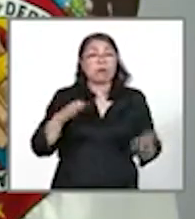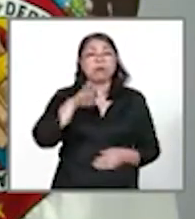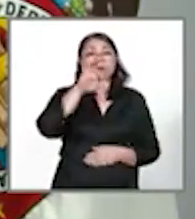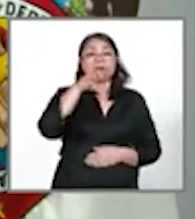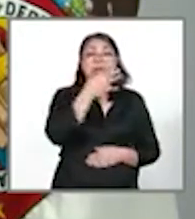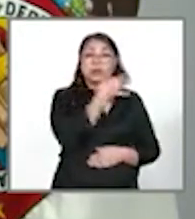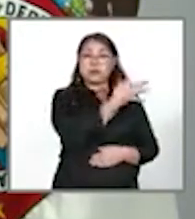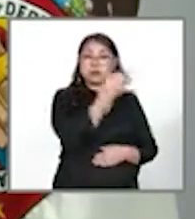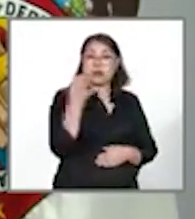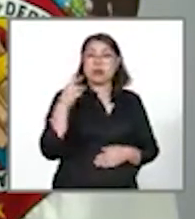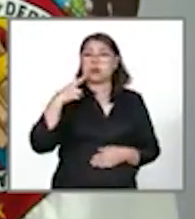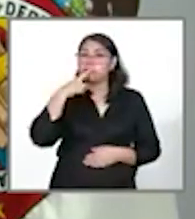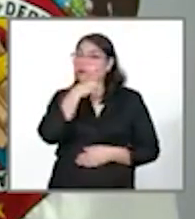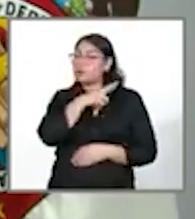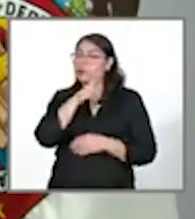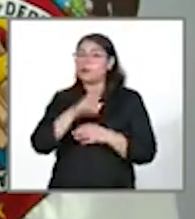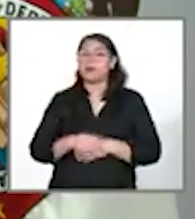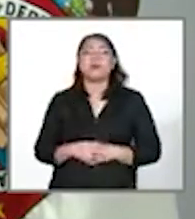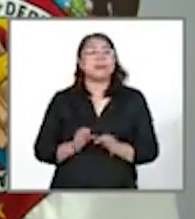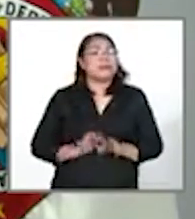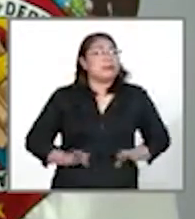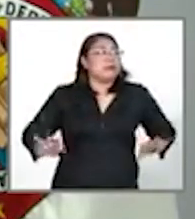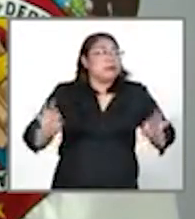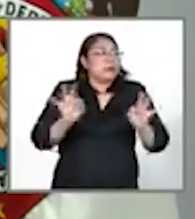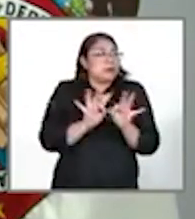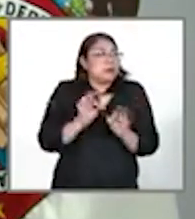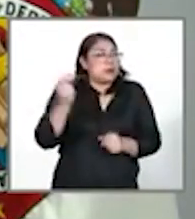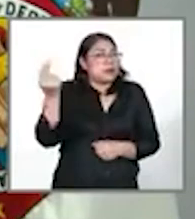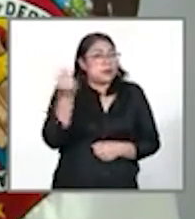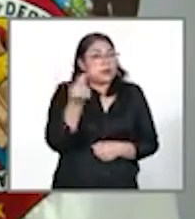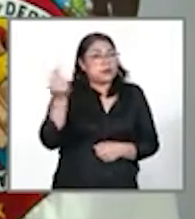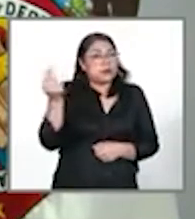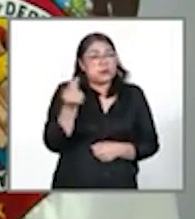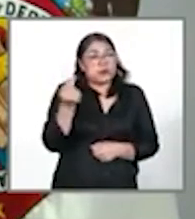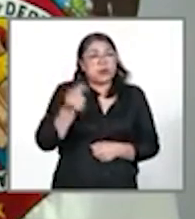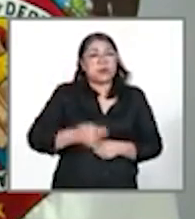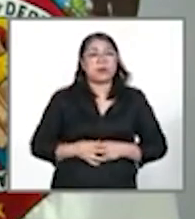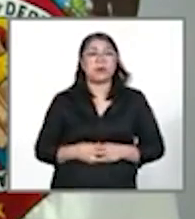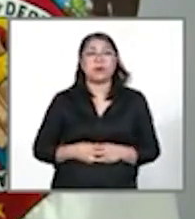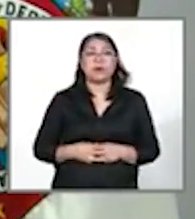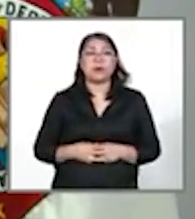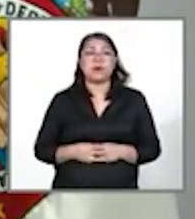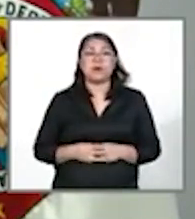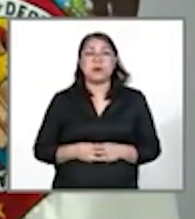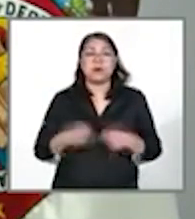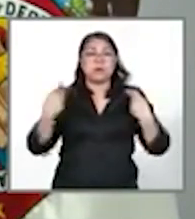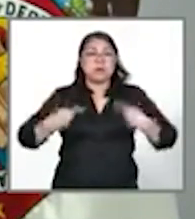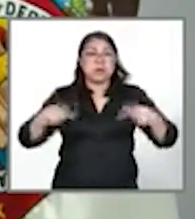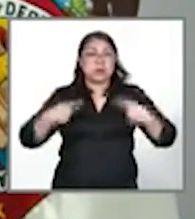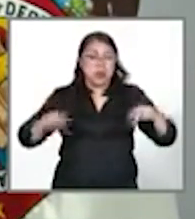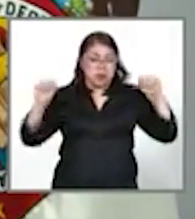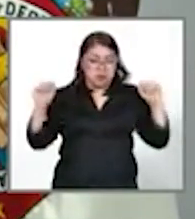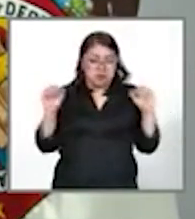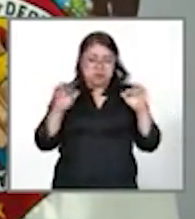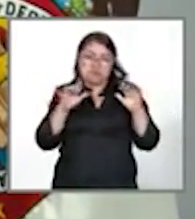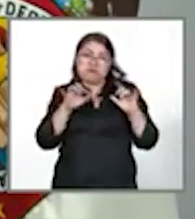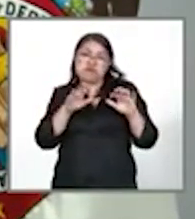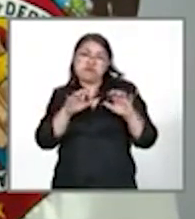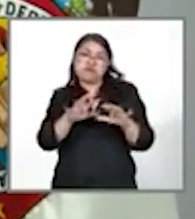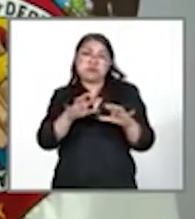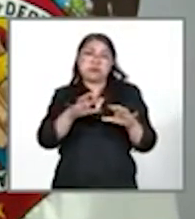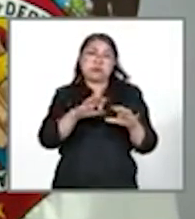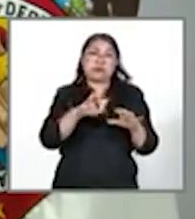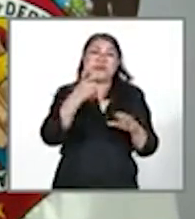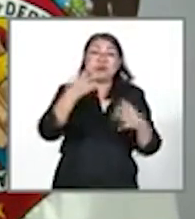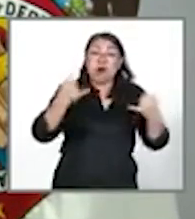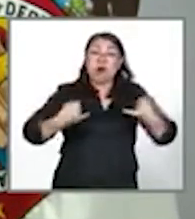ustedes rápidamente la necesidad de que se eviten las aglomeraciones, principalmente entre